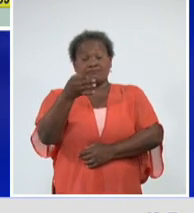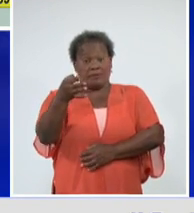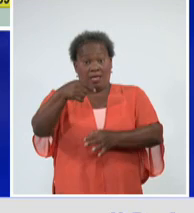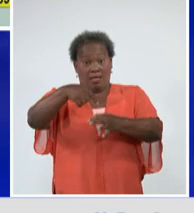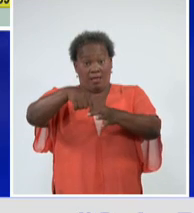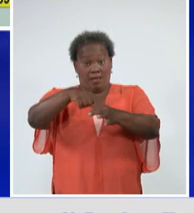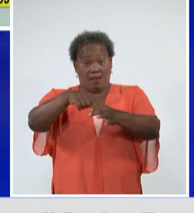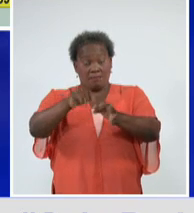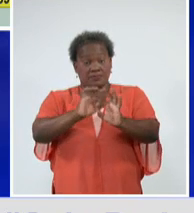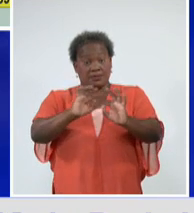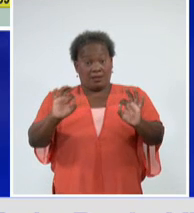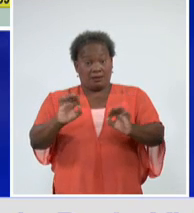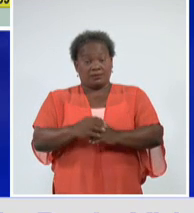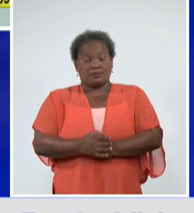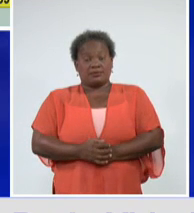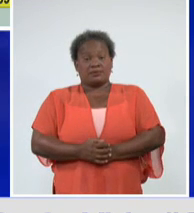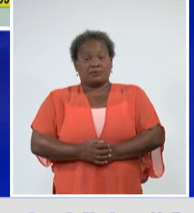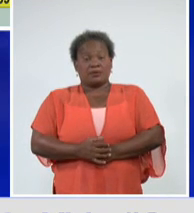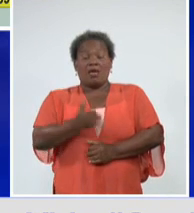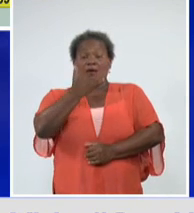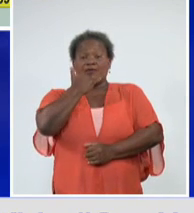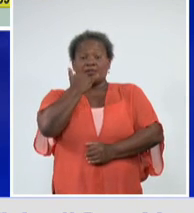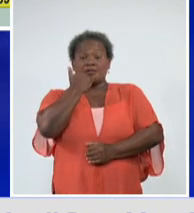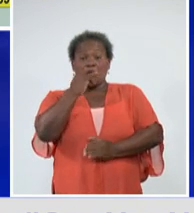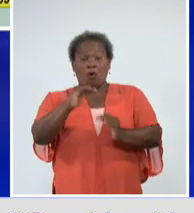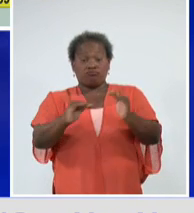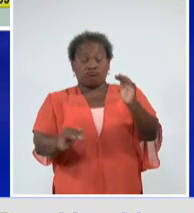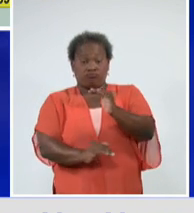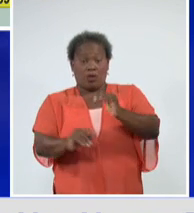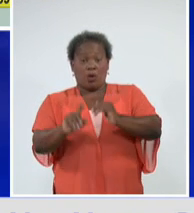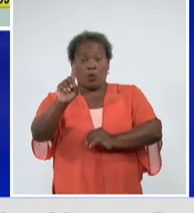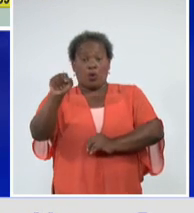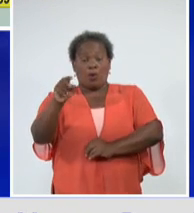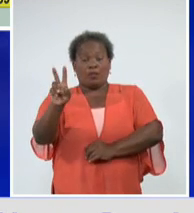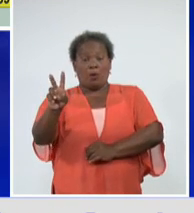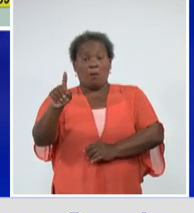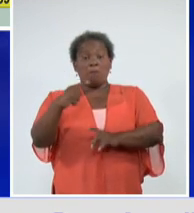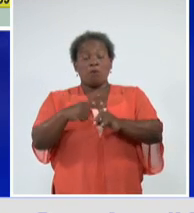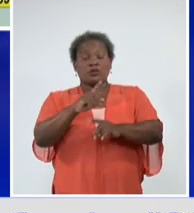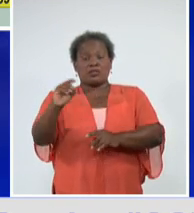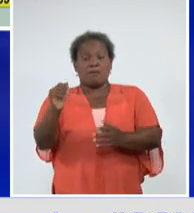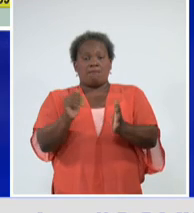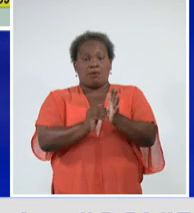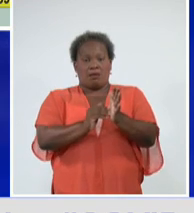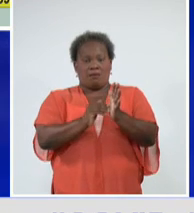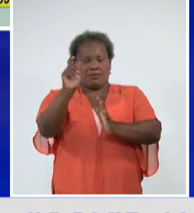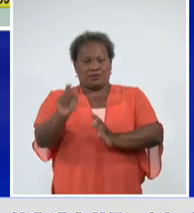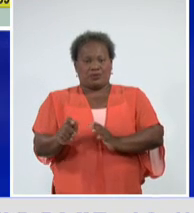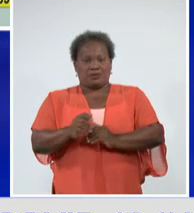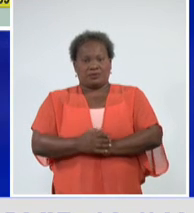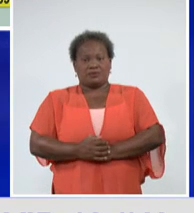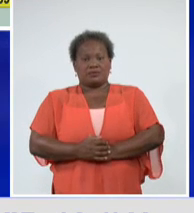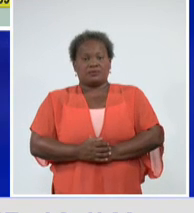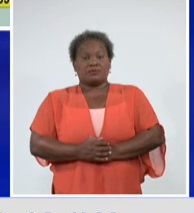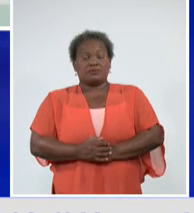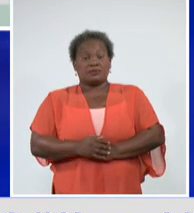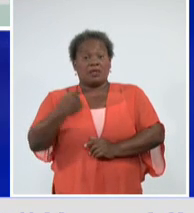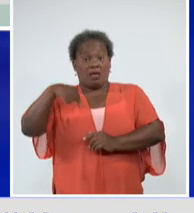Juventud, con una tasa baja de 1,2 por 100.000 habitantes. Ayer, los